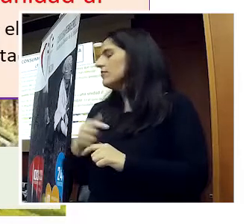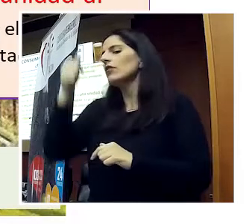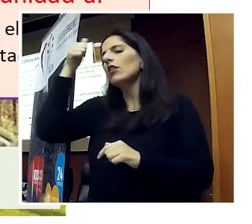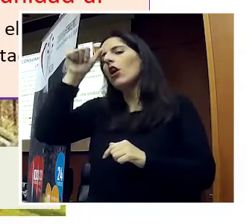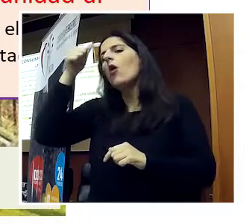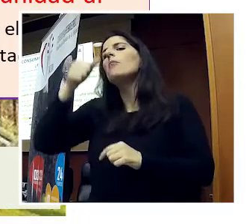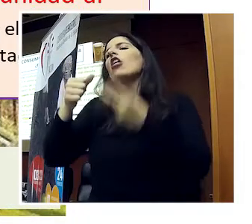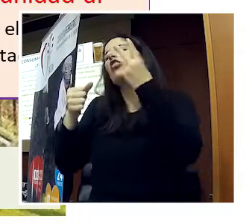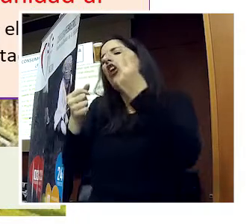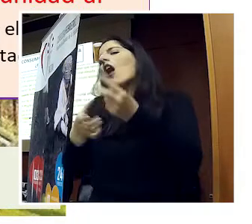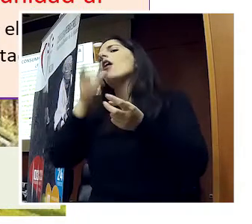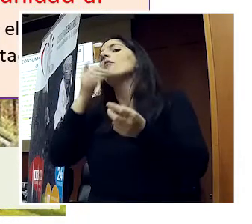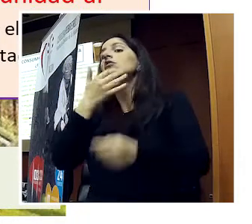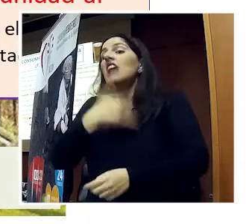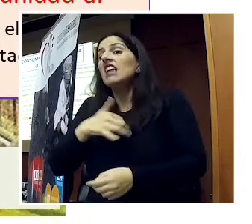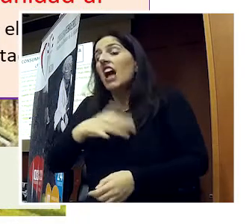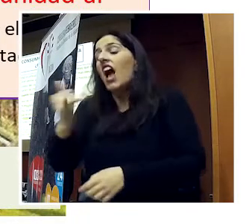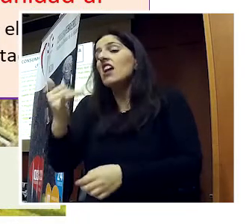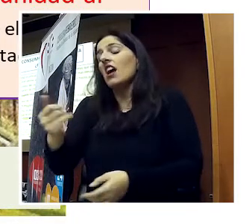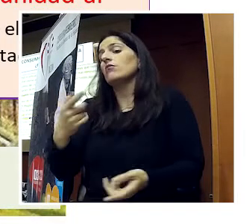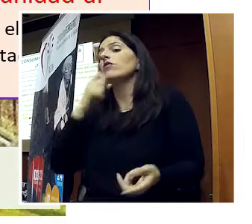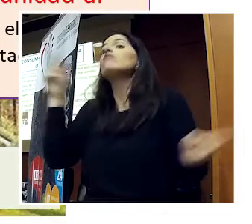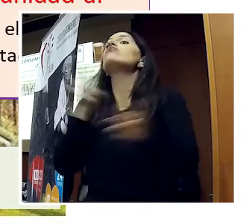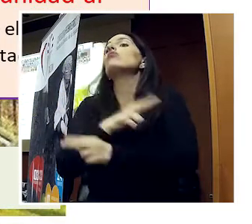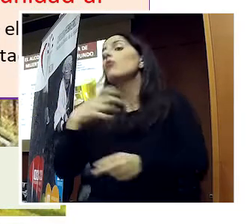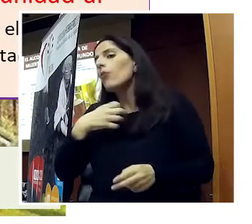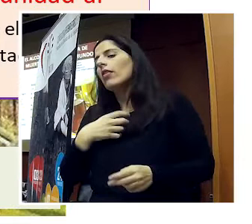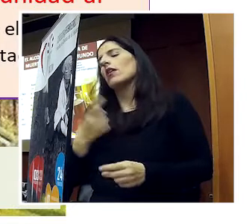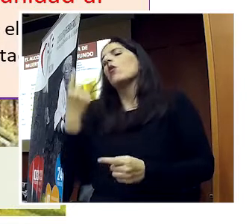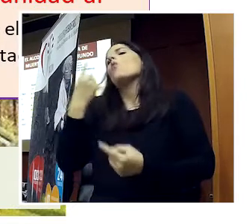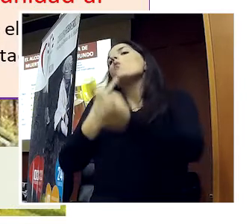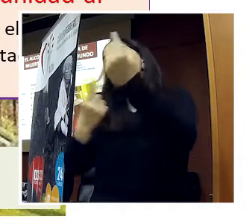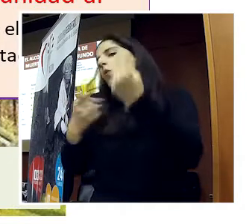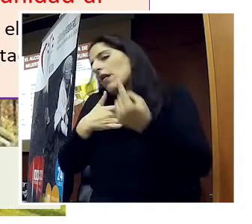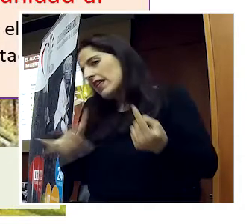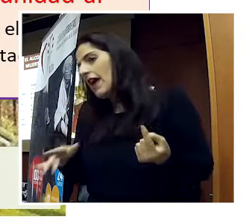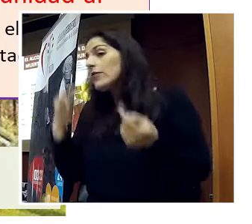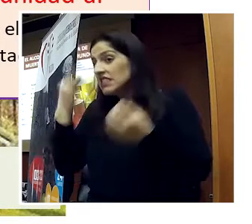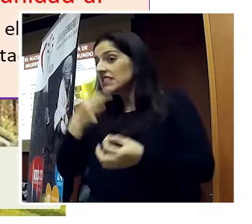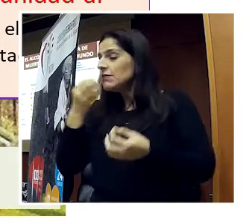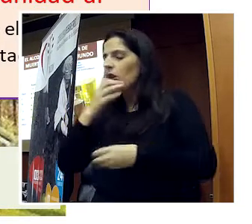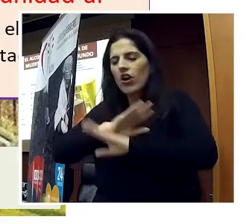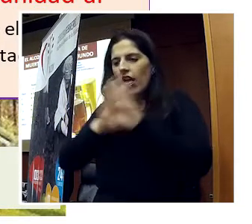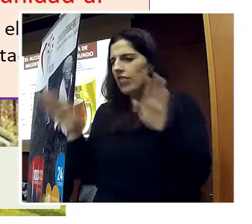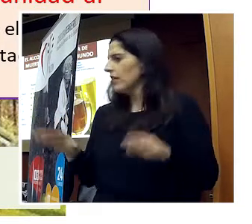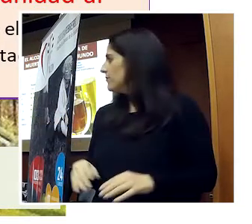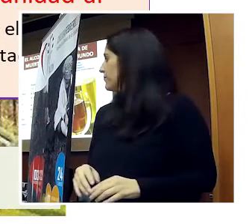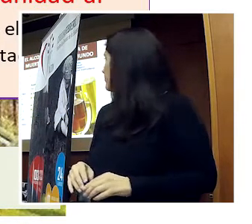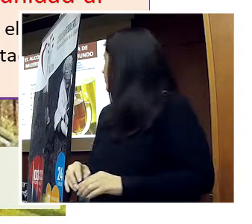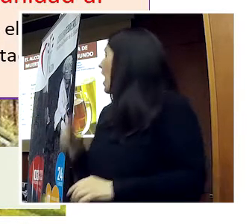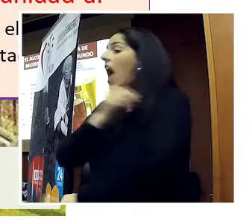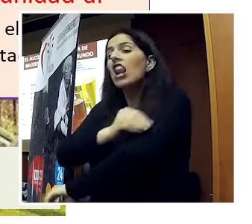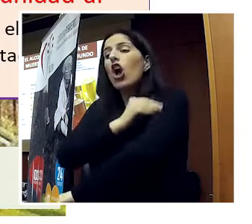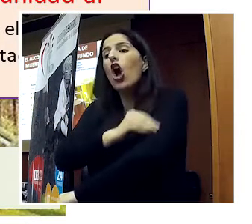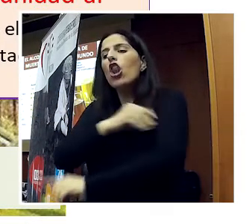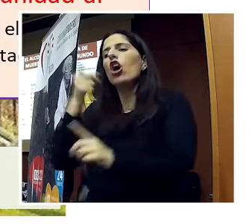alcohol en hombres. Y ahora veréis a qué se refiere esto. Fijaros porque además el alcohol no solo está relacionado